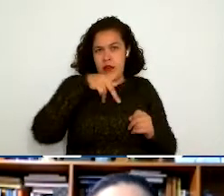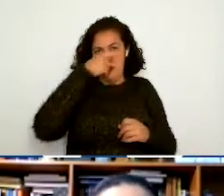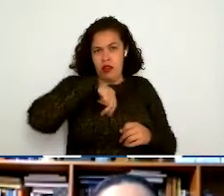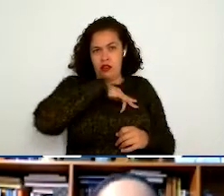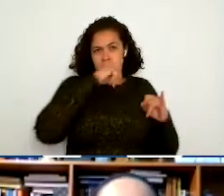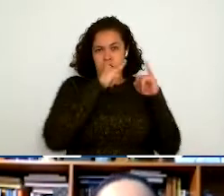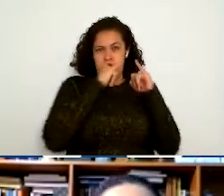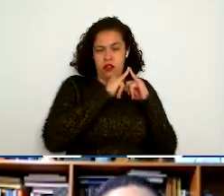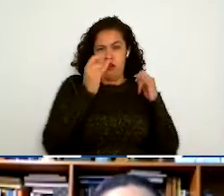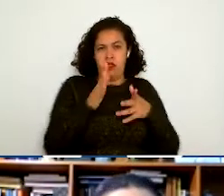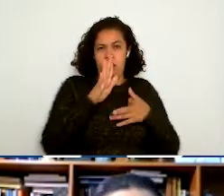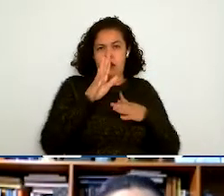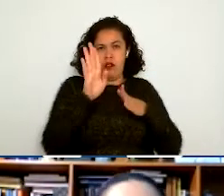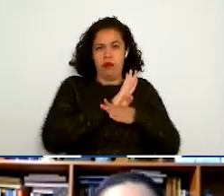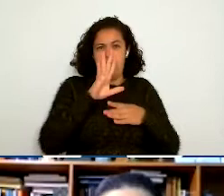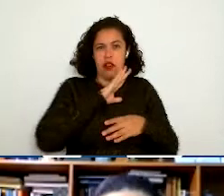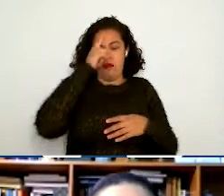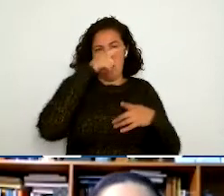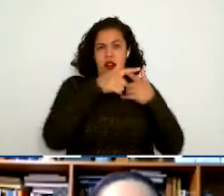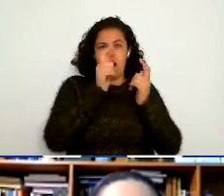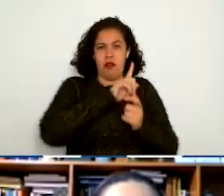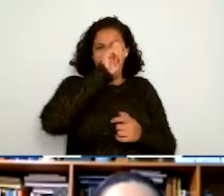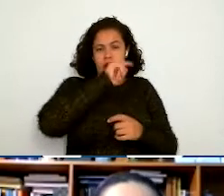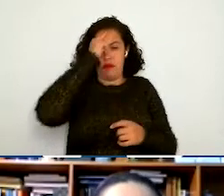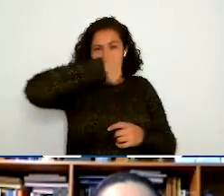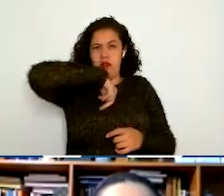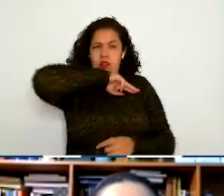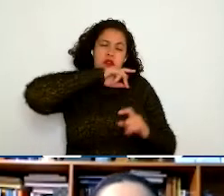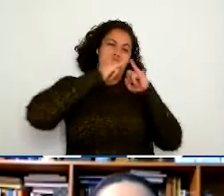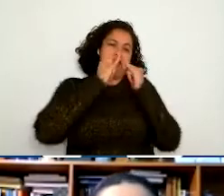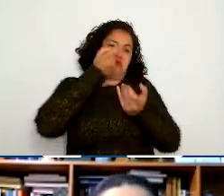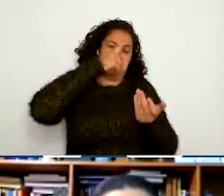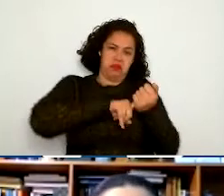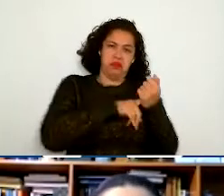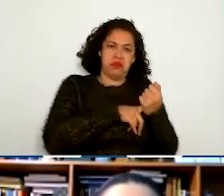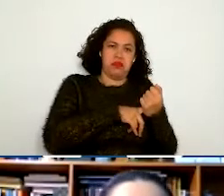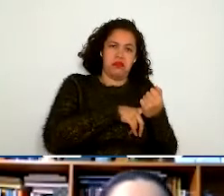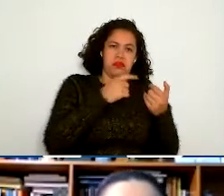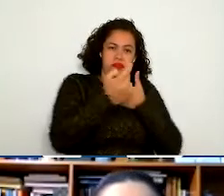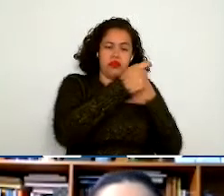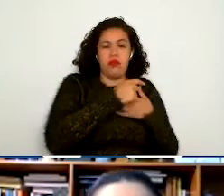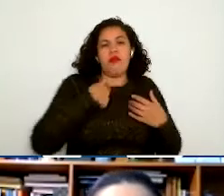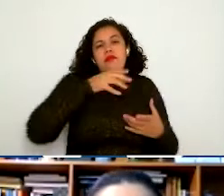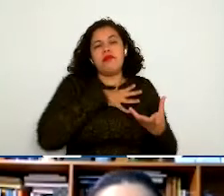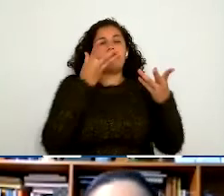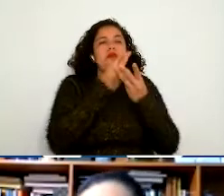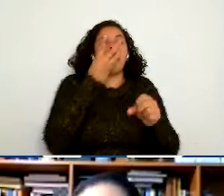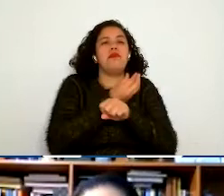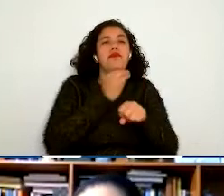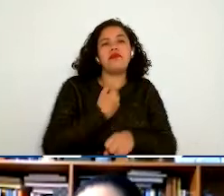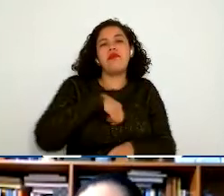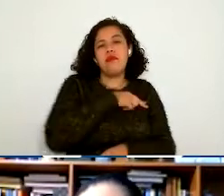institución y como grupo profesional que estamos dentro de las instituciones a generar las adecuaciones necesarias en